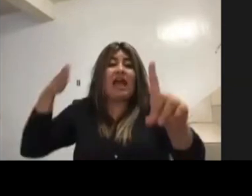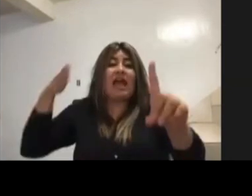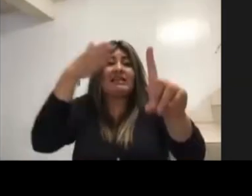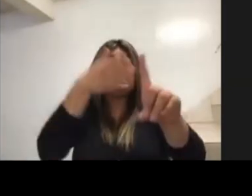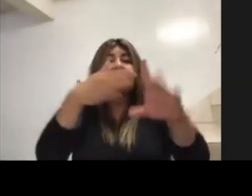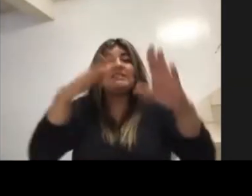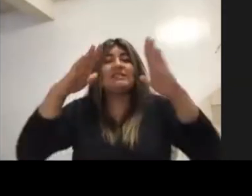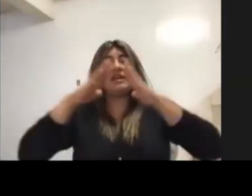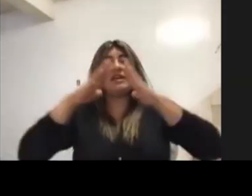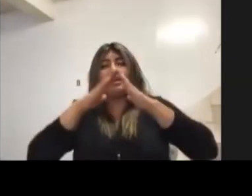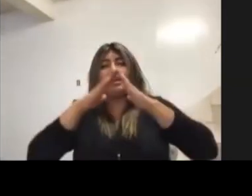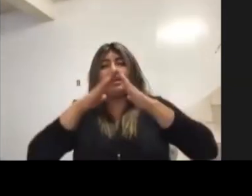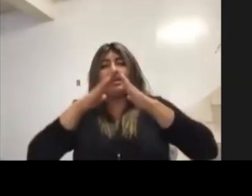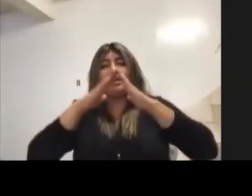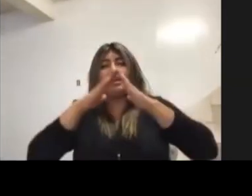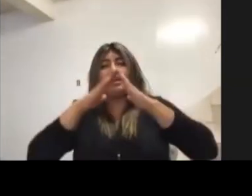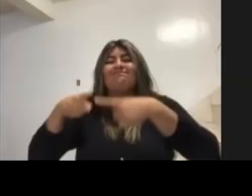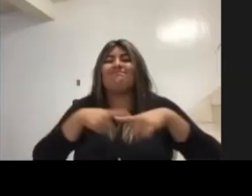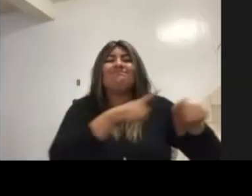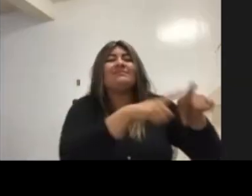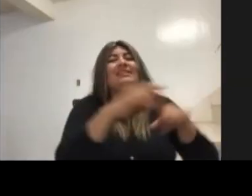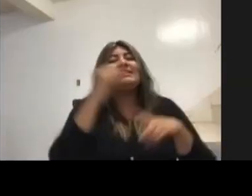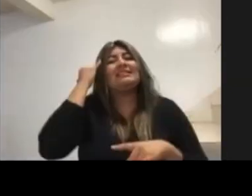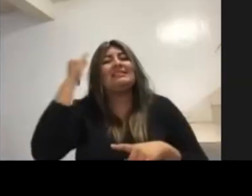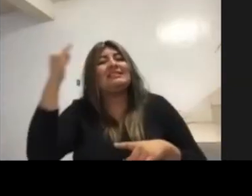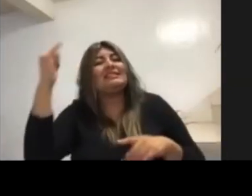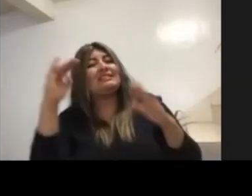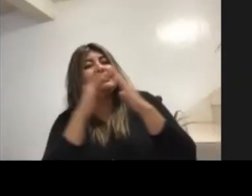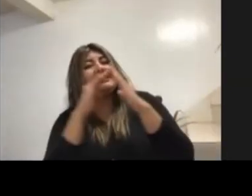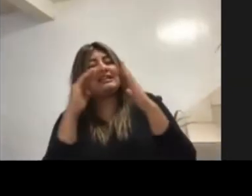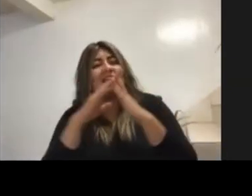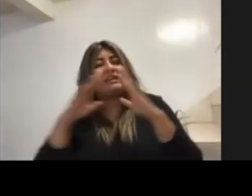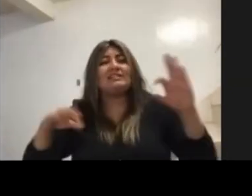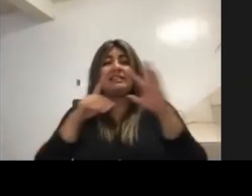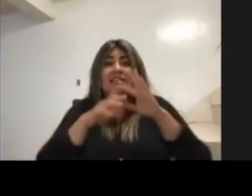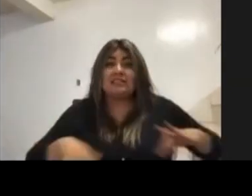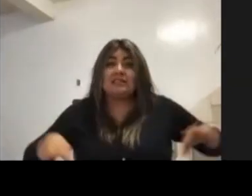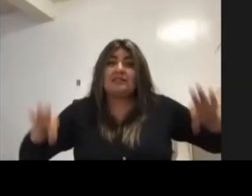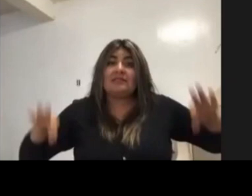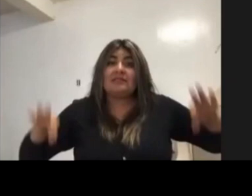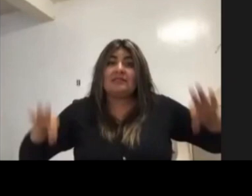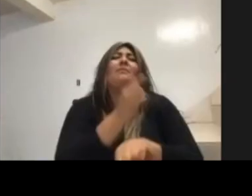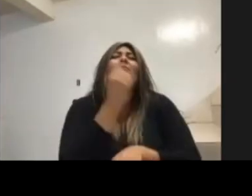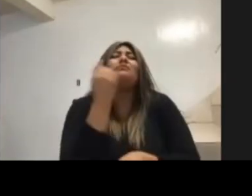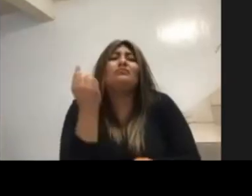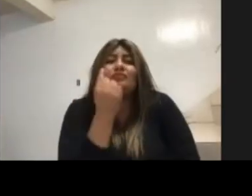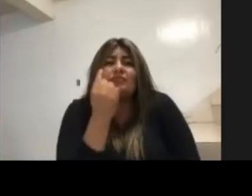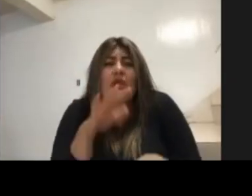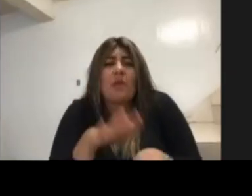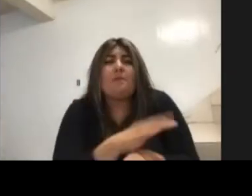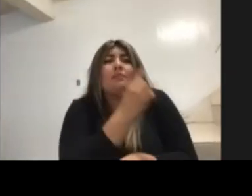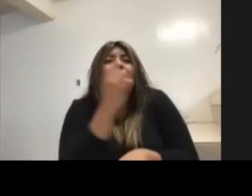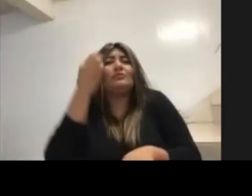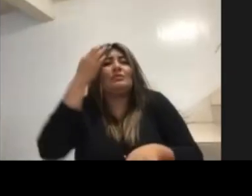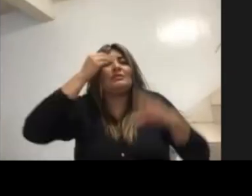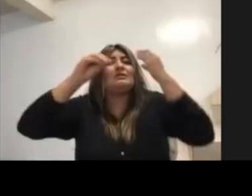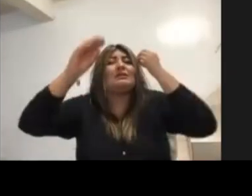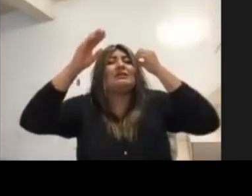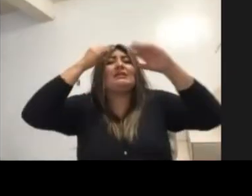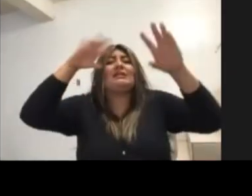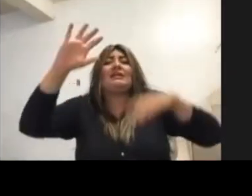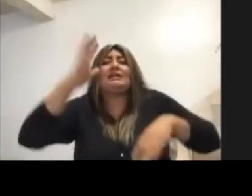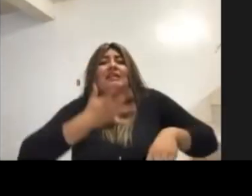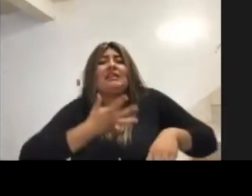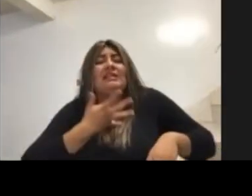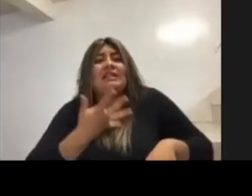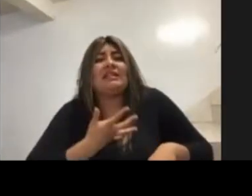Usar las condiciones de casa. ¿Por qué? Porque los aprendizajes significativos son aquellos que nos